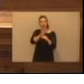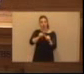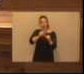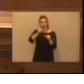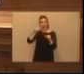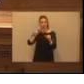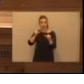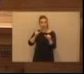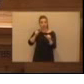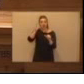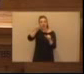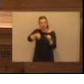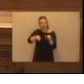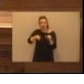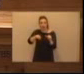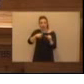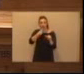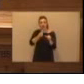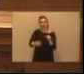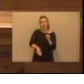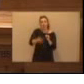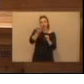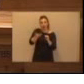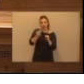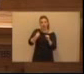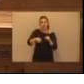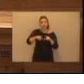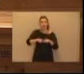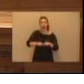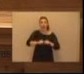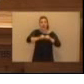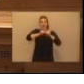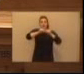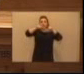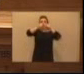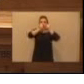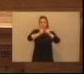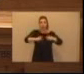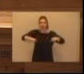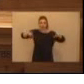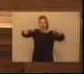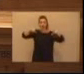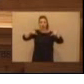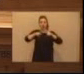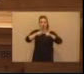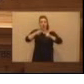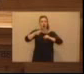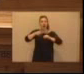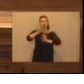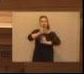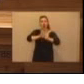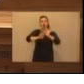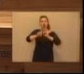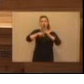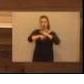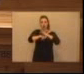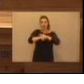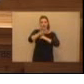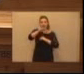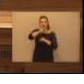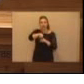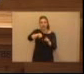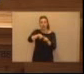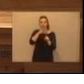también en la importancia que tiene esta plataforma logística para la industria y, por lo tanto, para nuestra economía